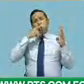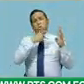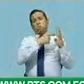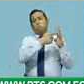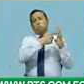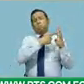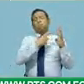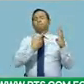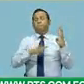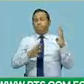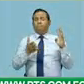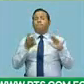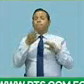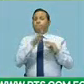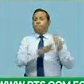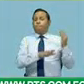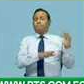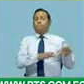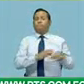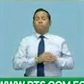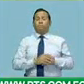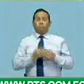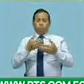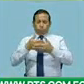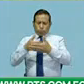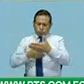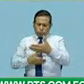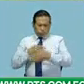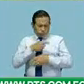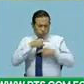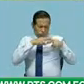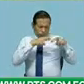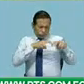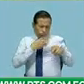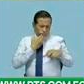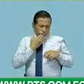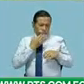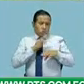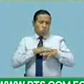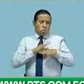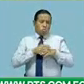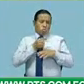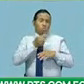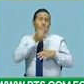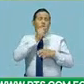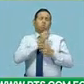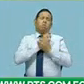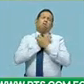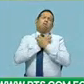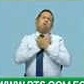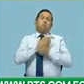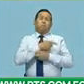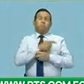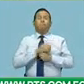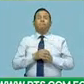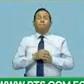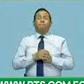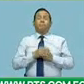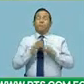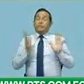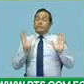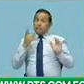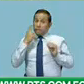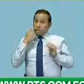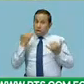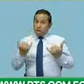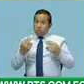protocolo de autopsia. La causa de la muerte es intoxicación por una sustancia química que está sujeta a una investigación